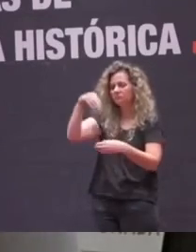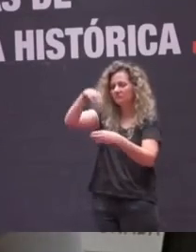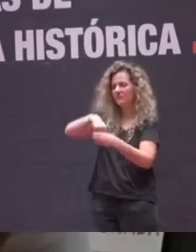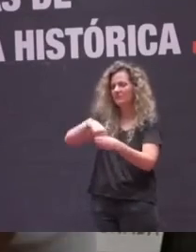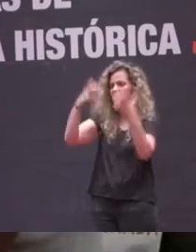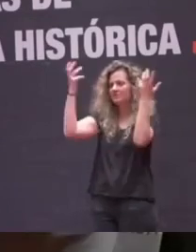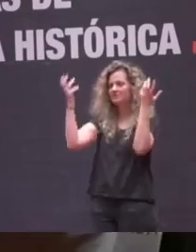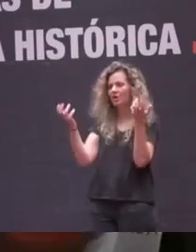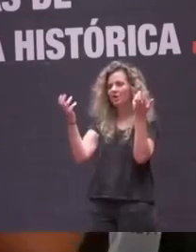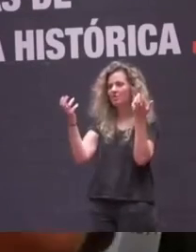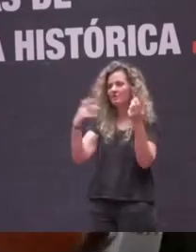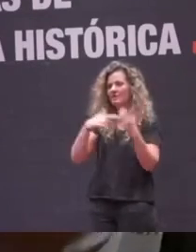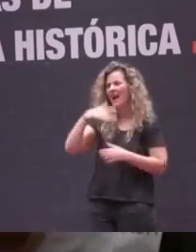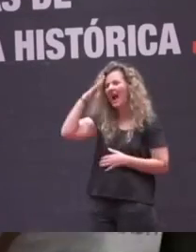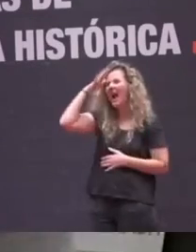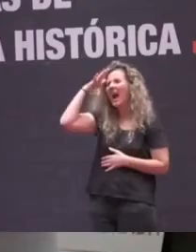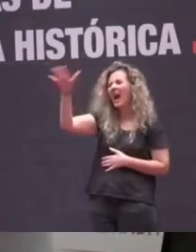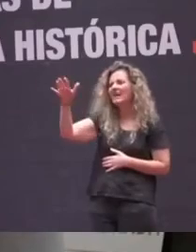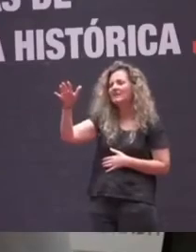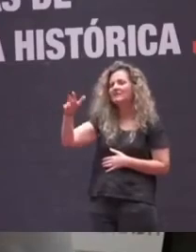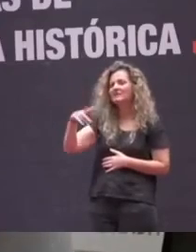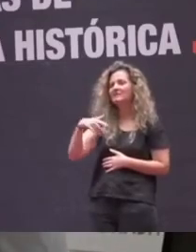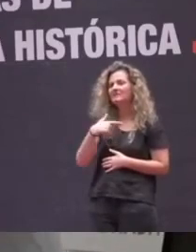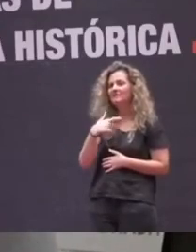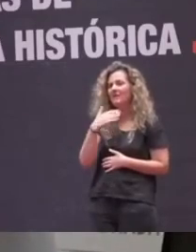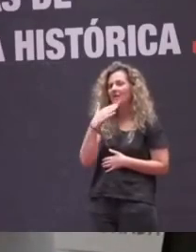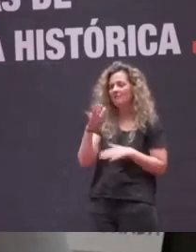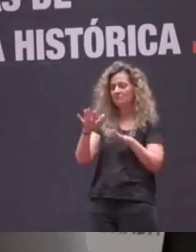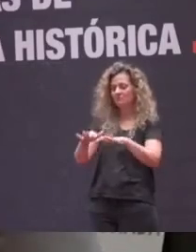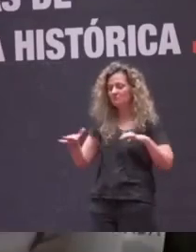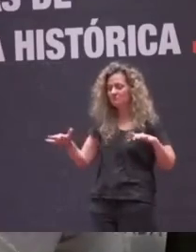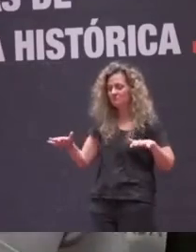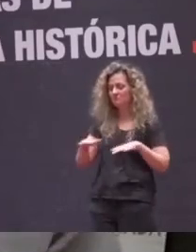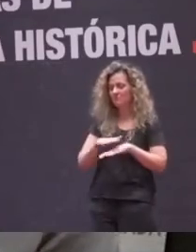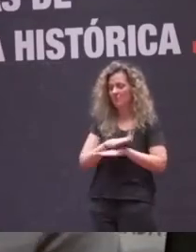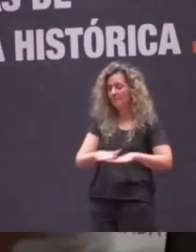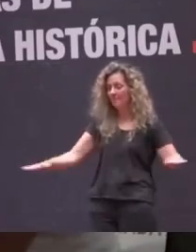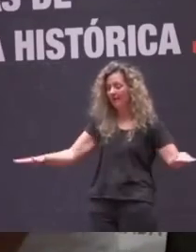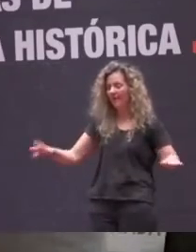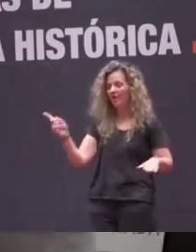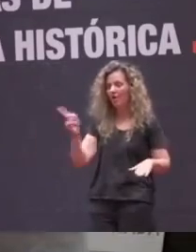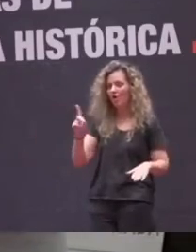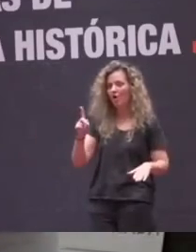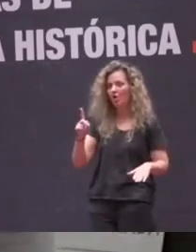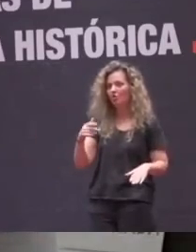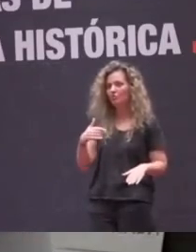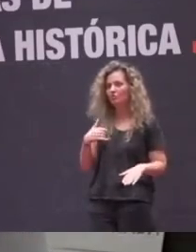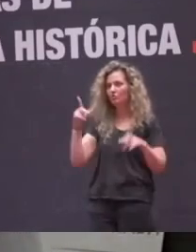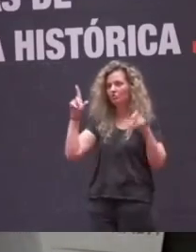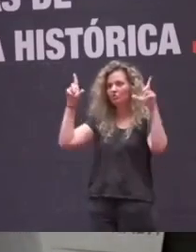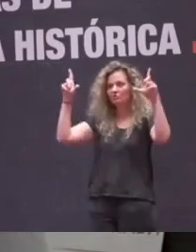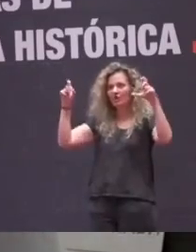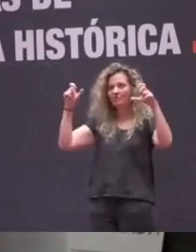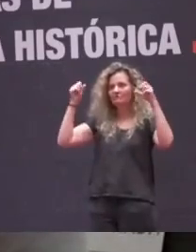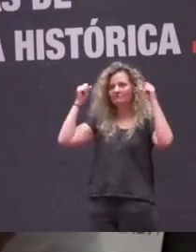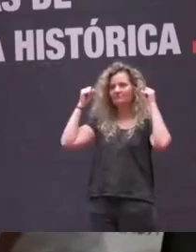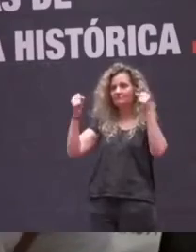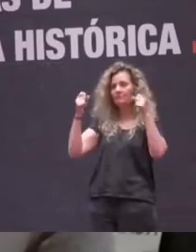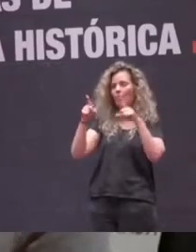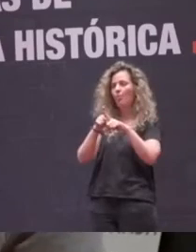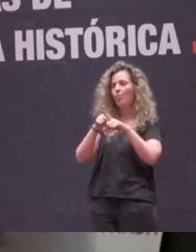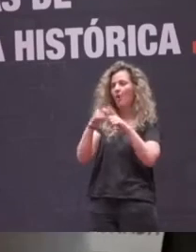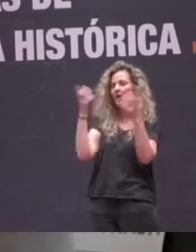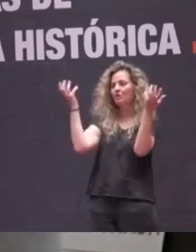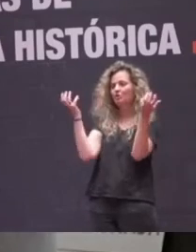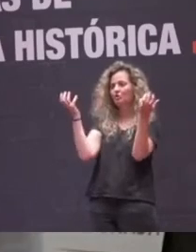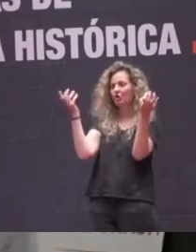non, estábamos fartos de ir 30 anos ali a esplanada a manifestar. Bueno, pues tiñamos a foto reivindicativa das torres